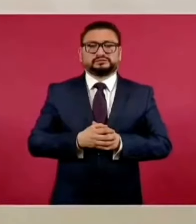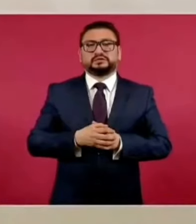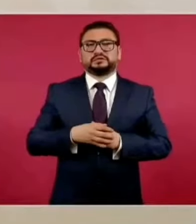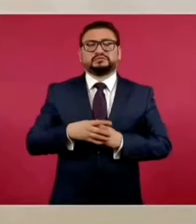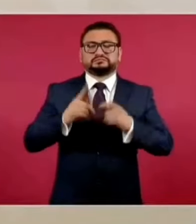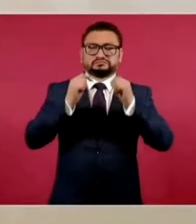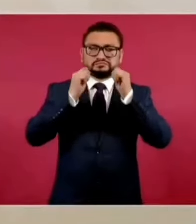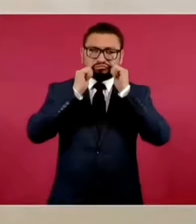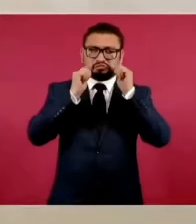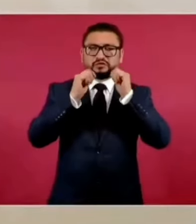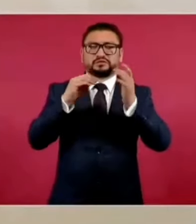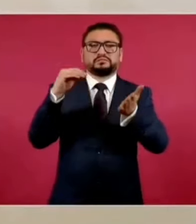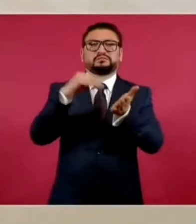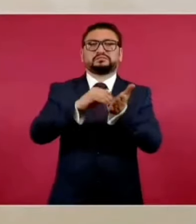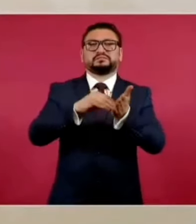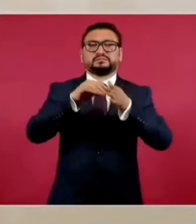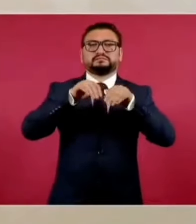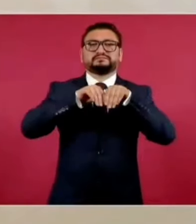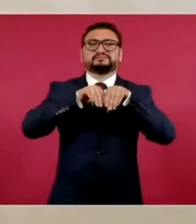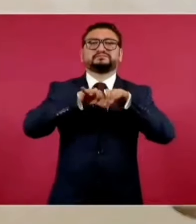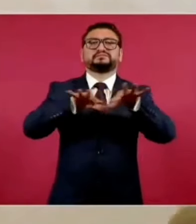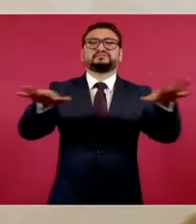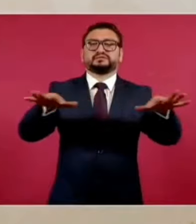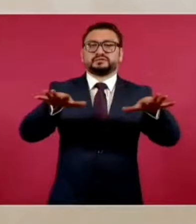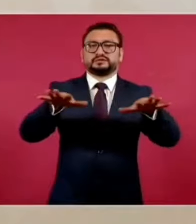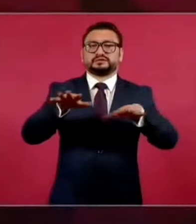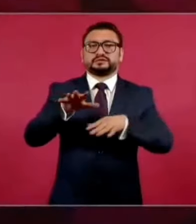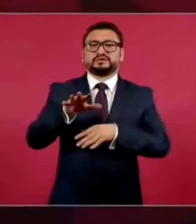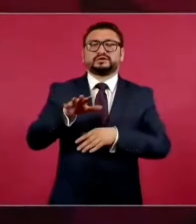poner el mensaje López Obrador,